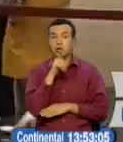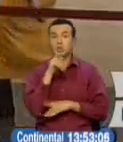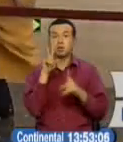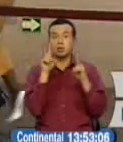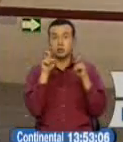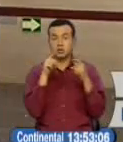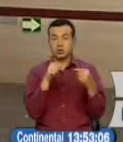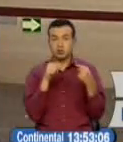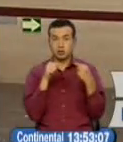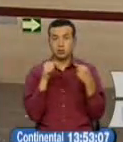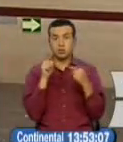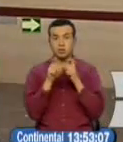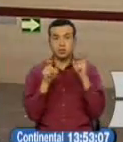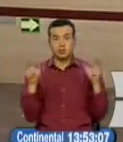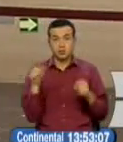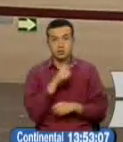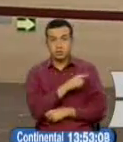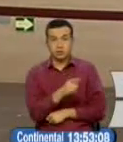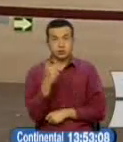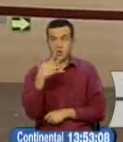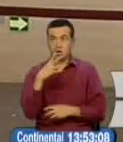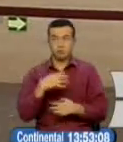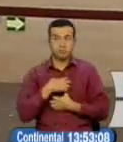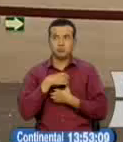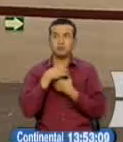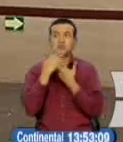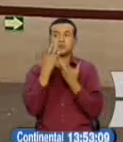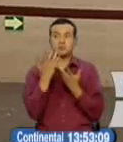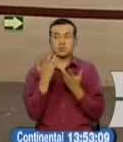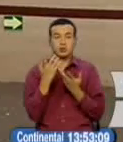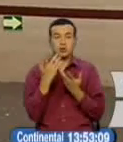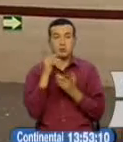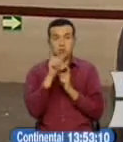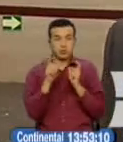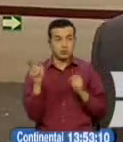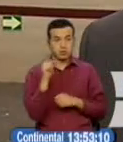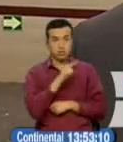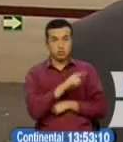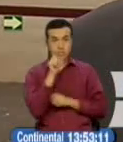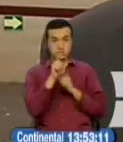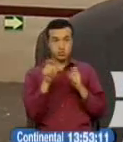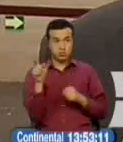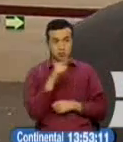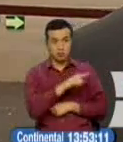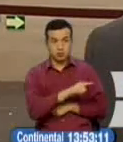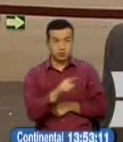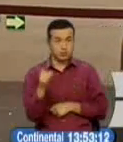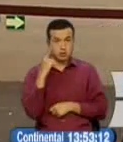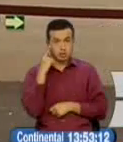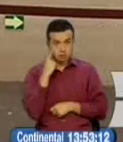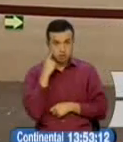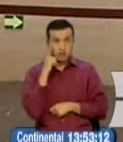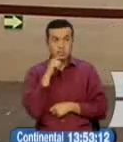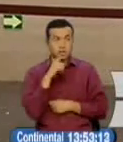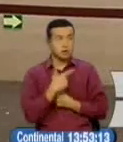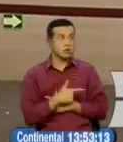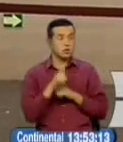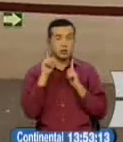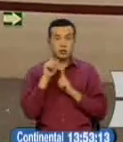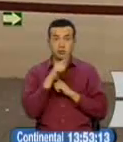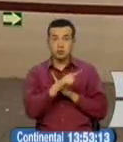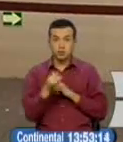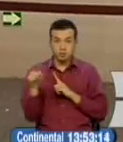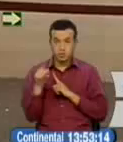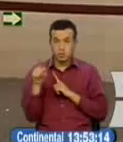anticorrupción. Porque la ciudadanía ha reclamado que quienes deben ser independientes han